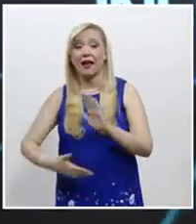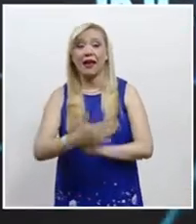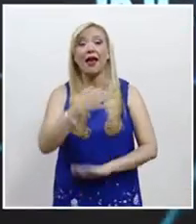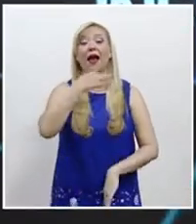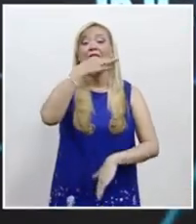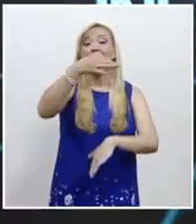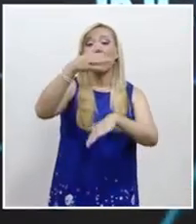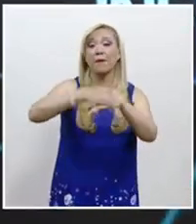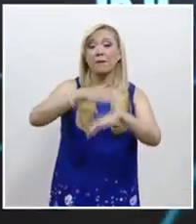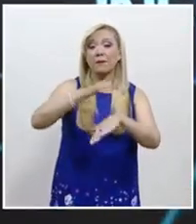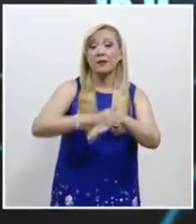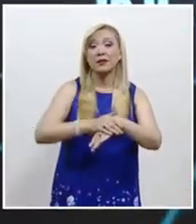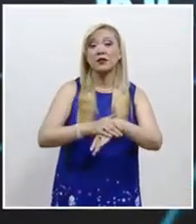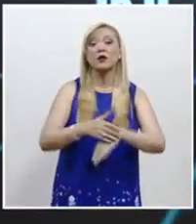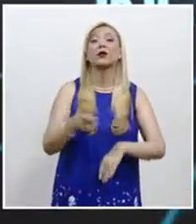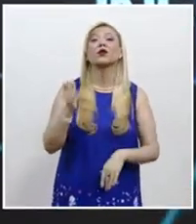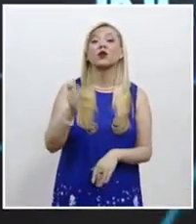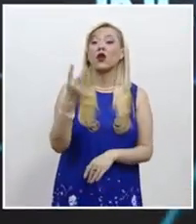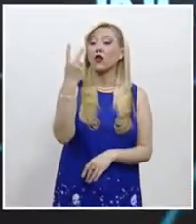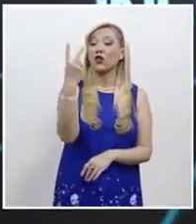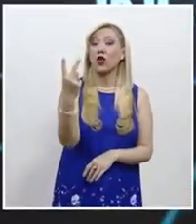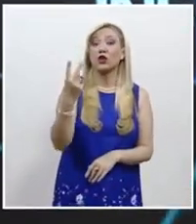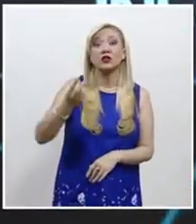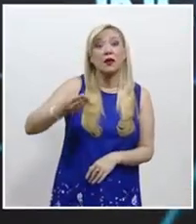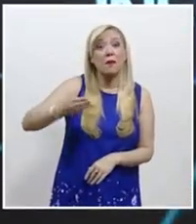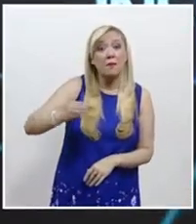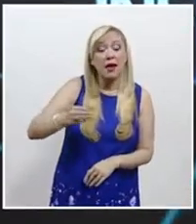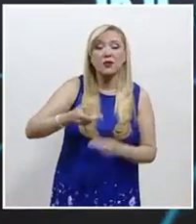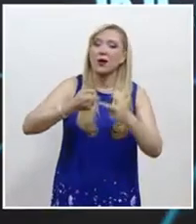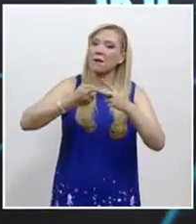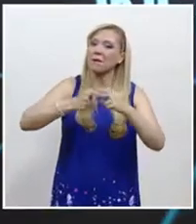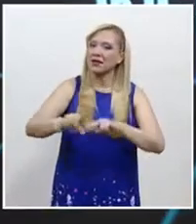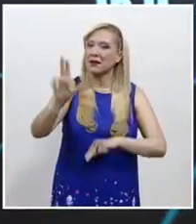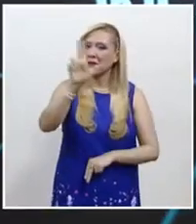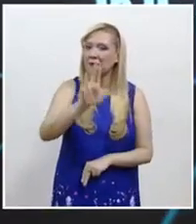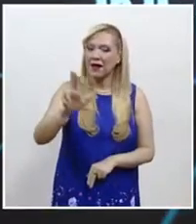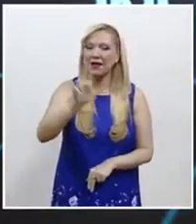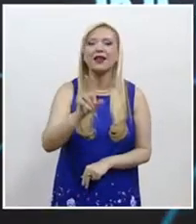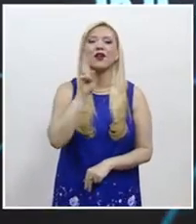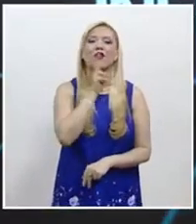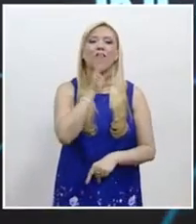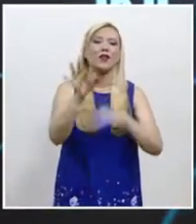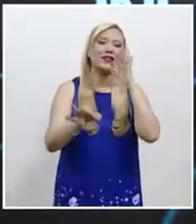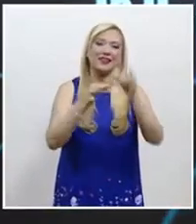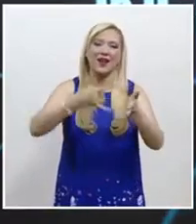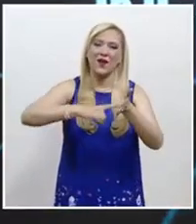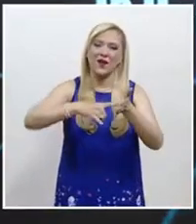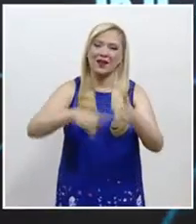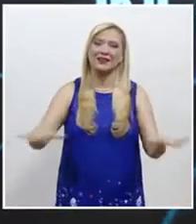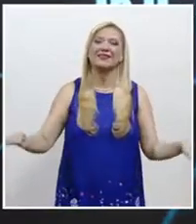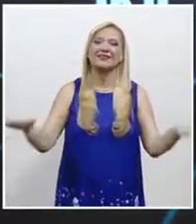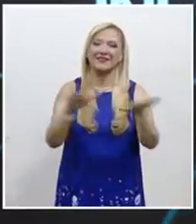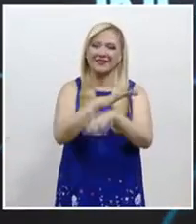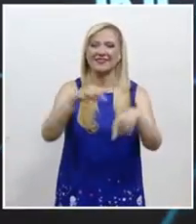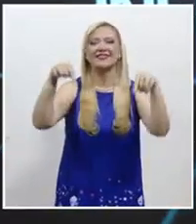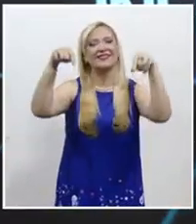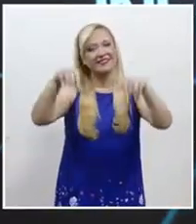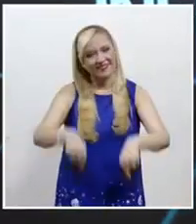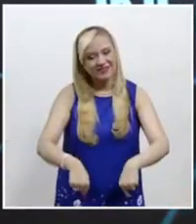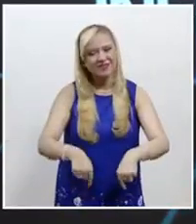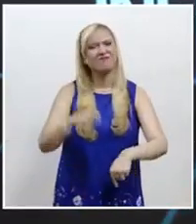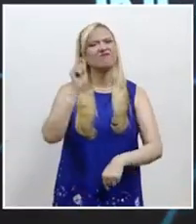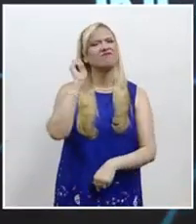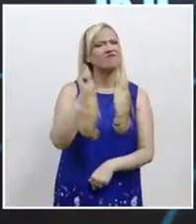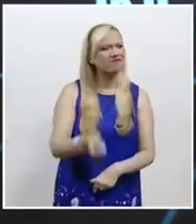les recuerdo que a partir del próximo 2 de mayo, los espacios informativos del canal de televisión del Poder Judicial de la Federación